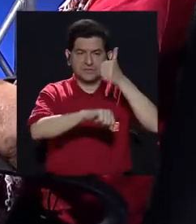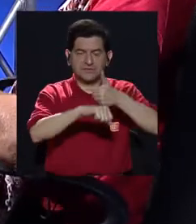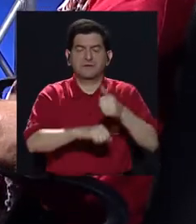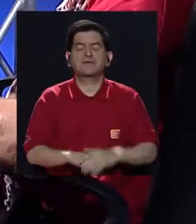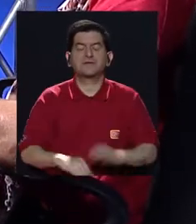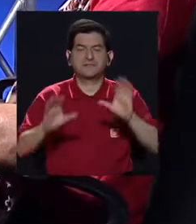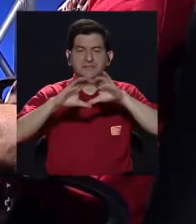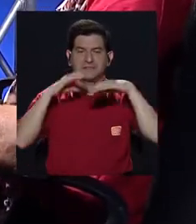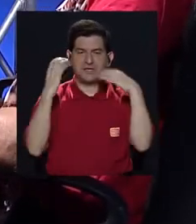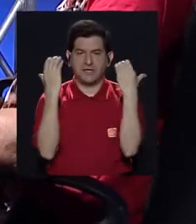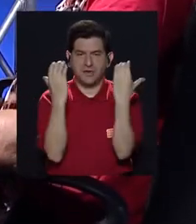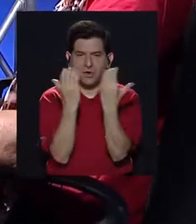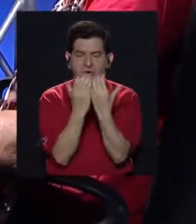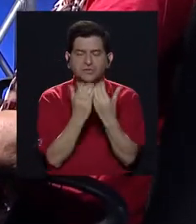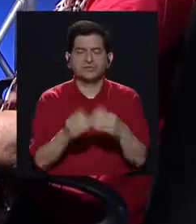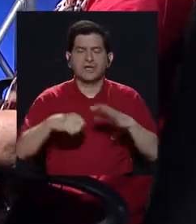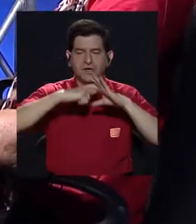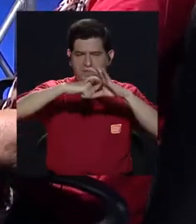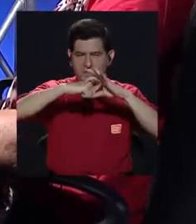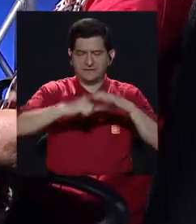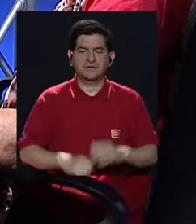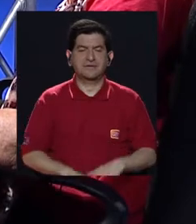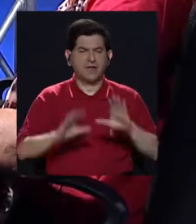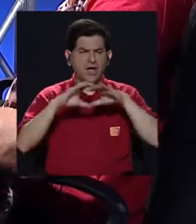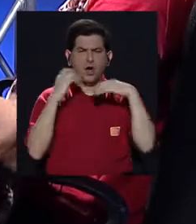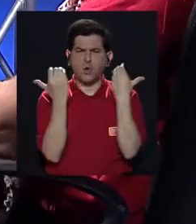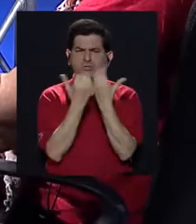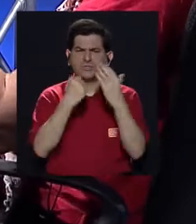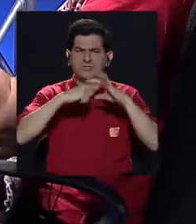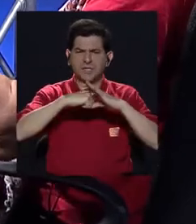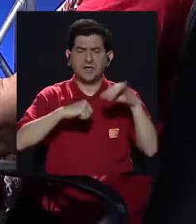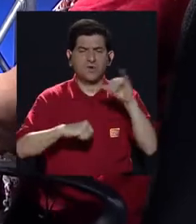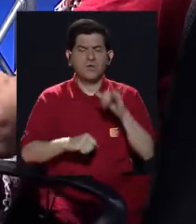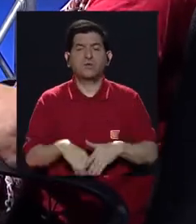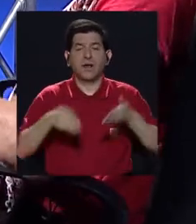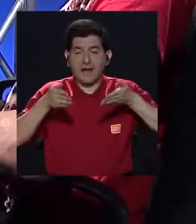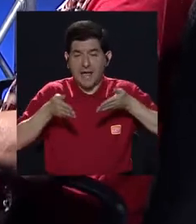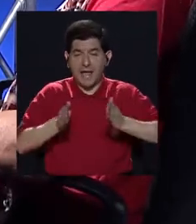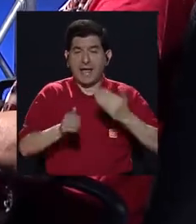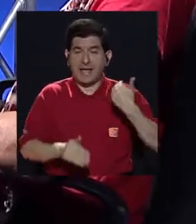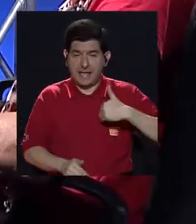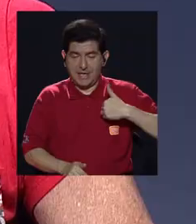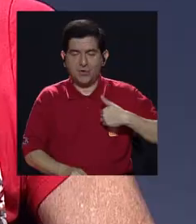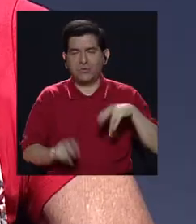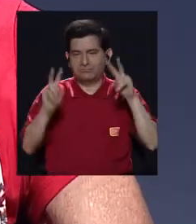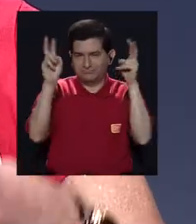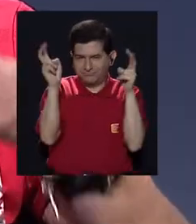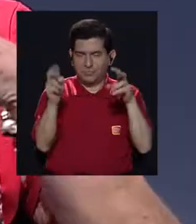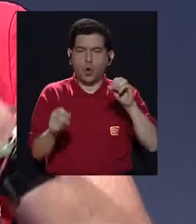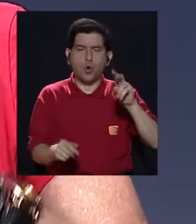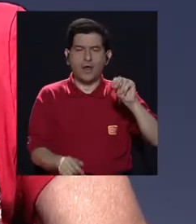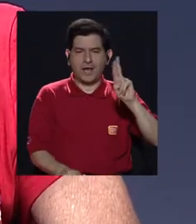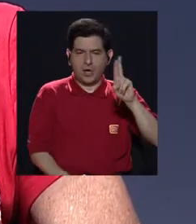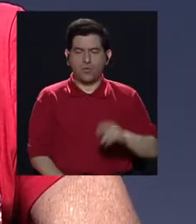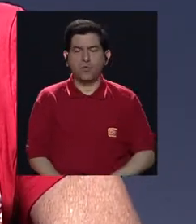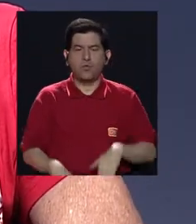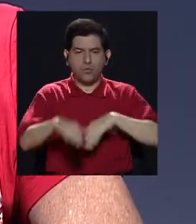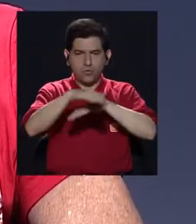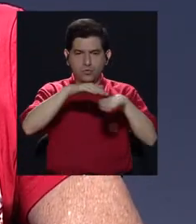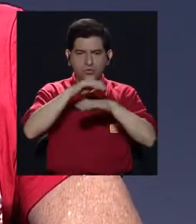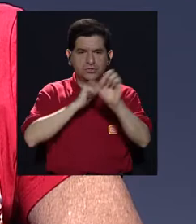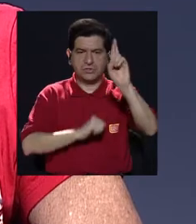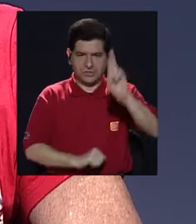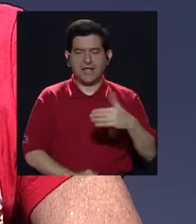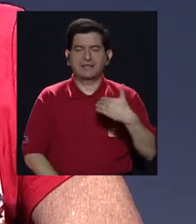crea el consejo de la tierra que el consejo de la tierra es como un hijito de naciones unidas que tenía su